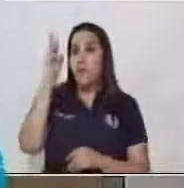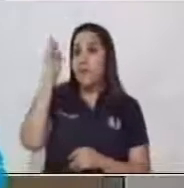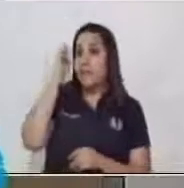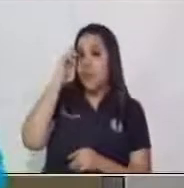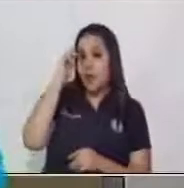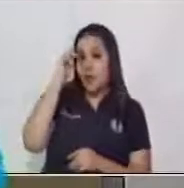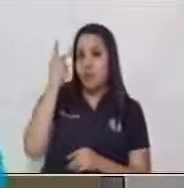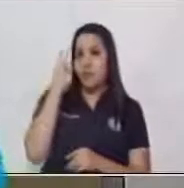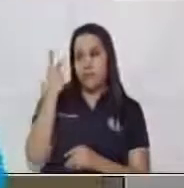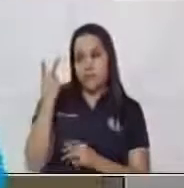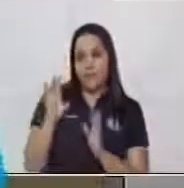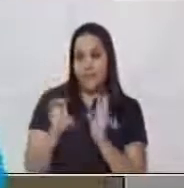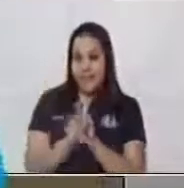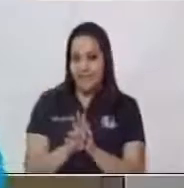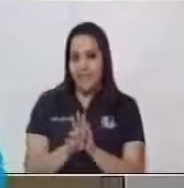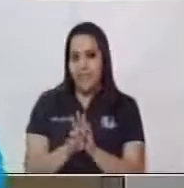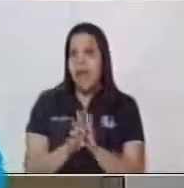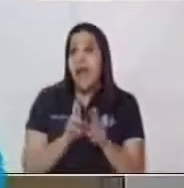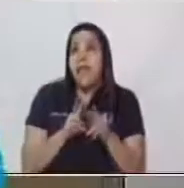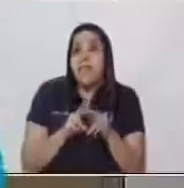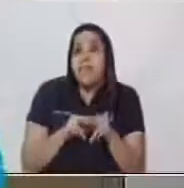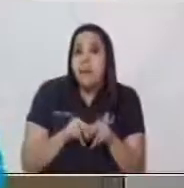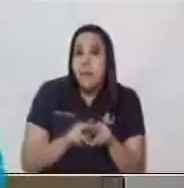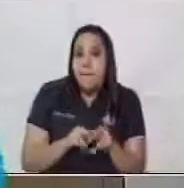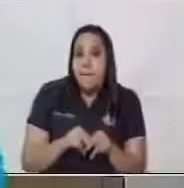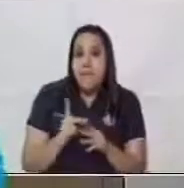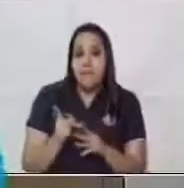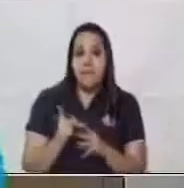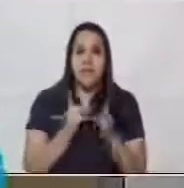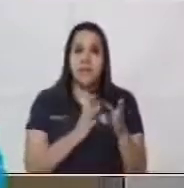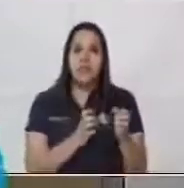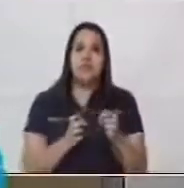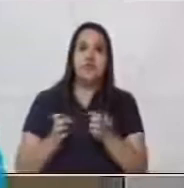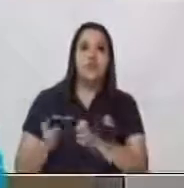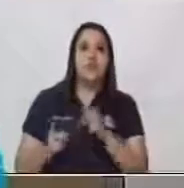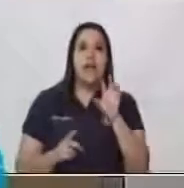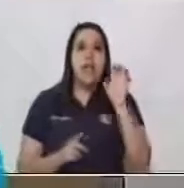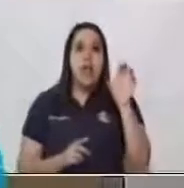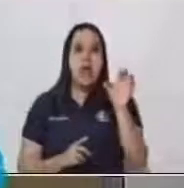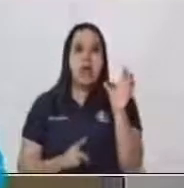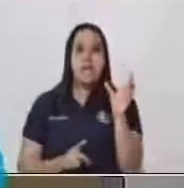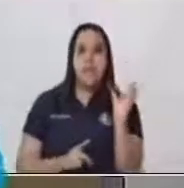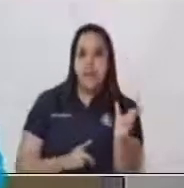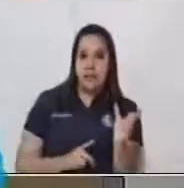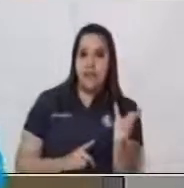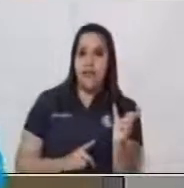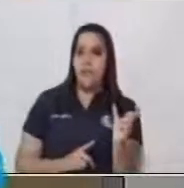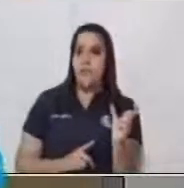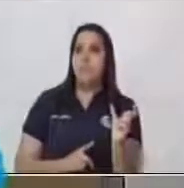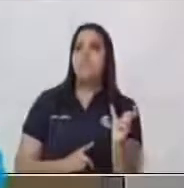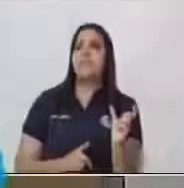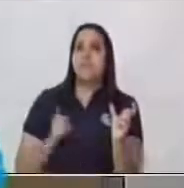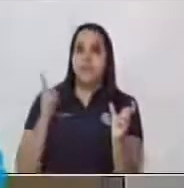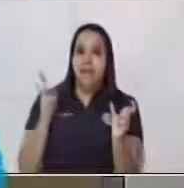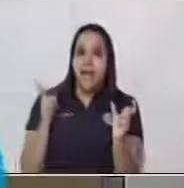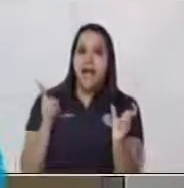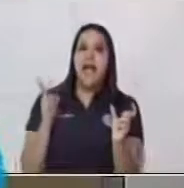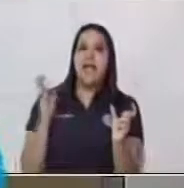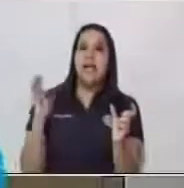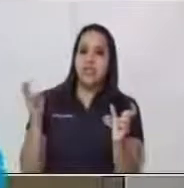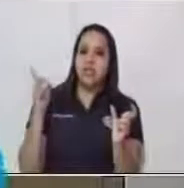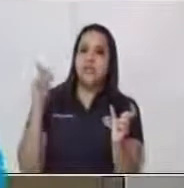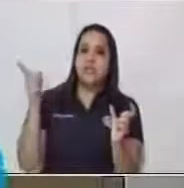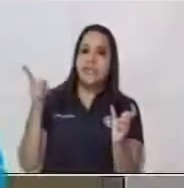los ejemplos. Según la estructura del predicado, estas oraciones atributivas o copulativas son esas que tienen